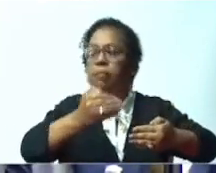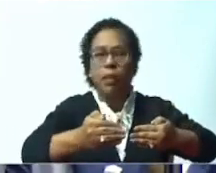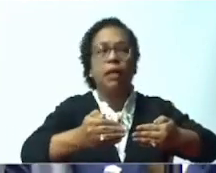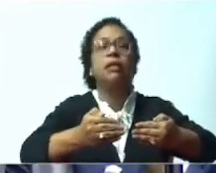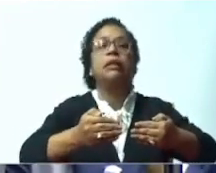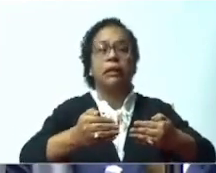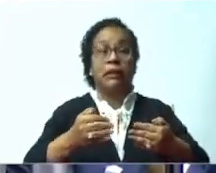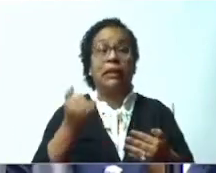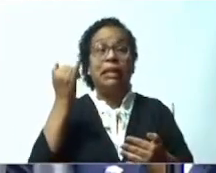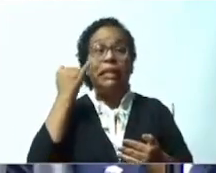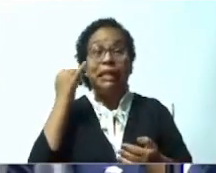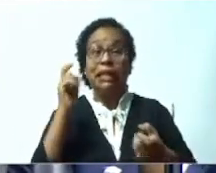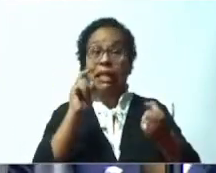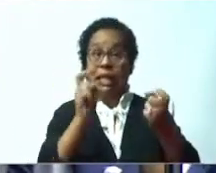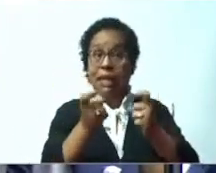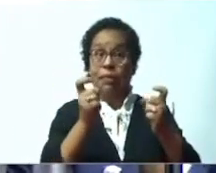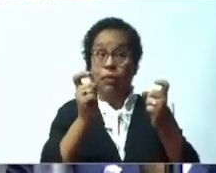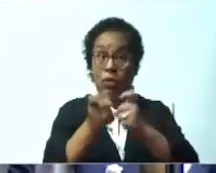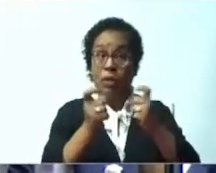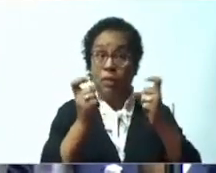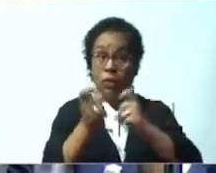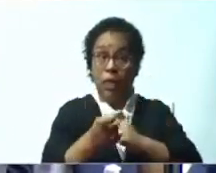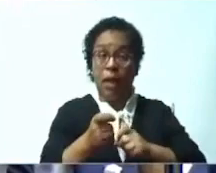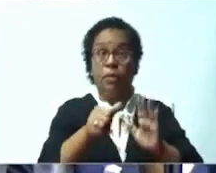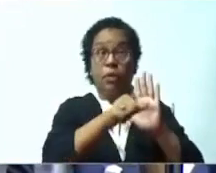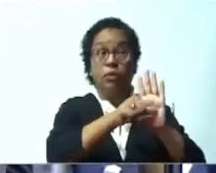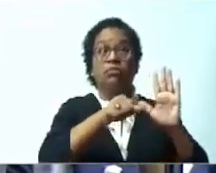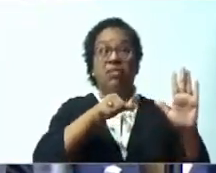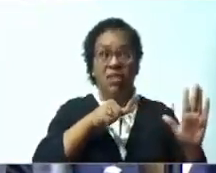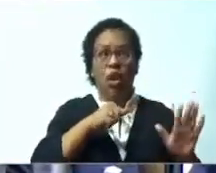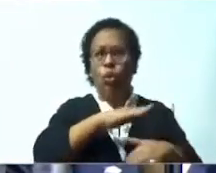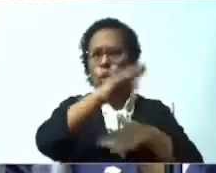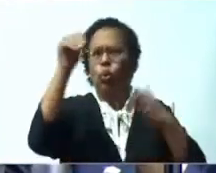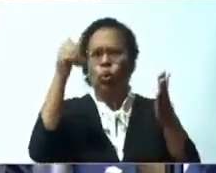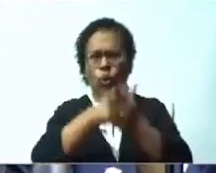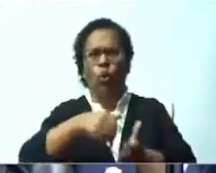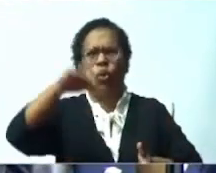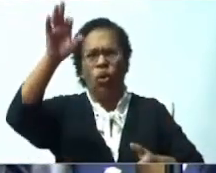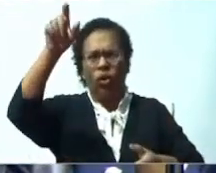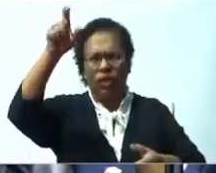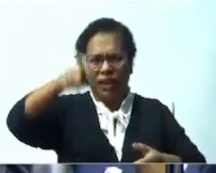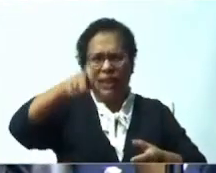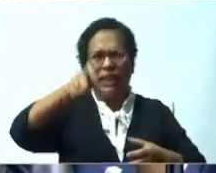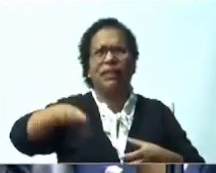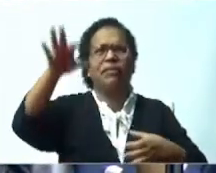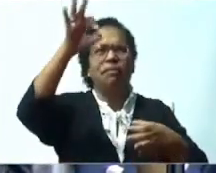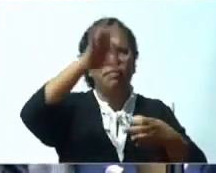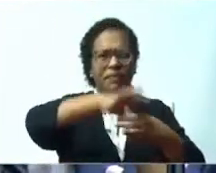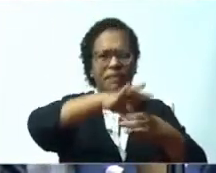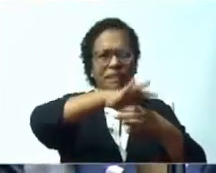yo creo que este contrato debería ser voto unánime. Yo le pido a la bancada